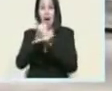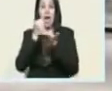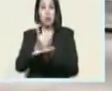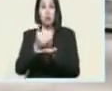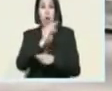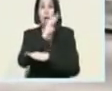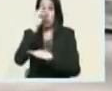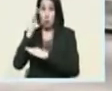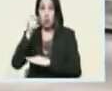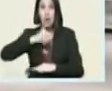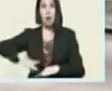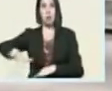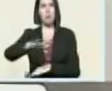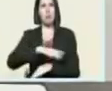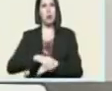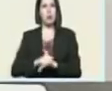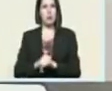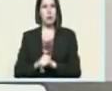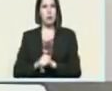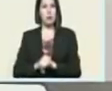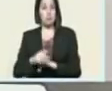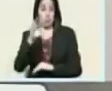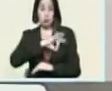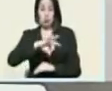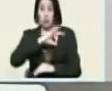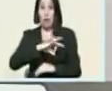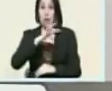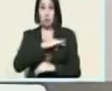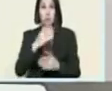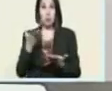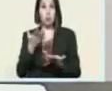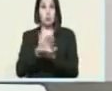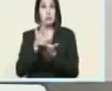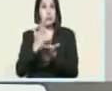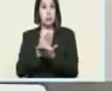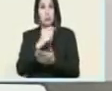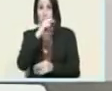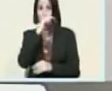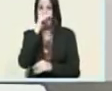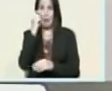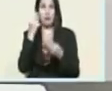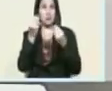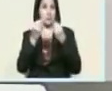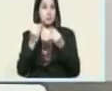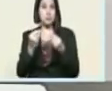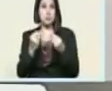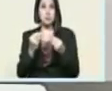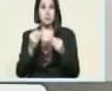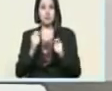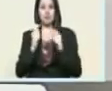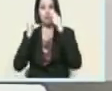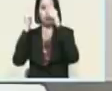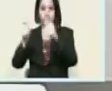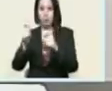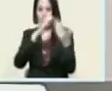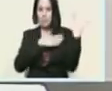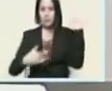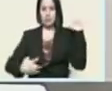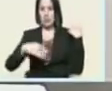marco del concepto del socialismo en lo social, esgrimido por nuestro comandante Hugo